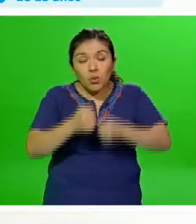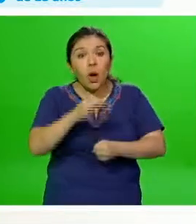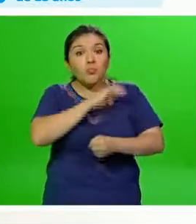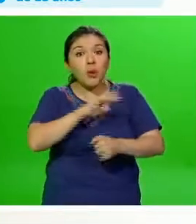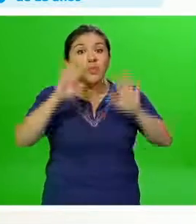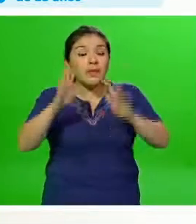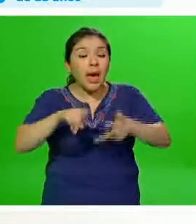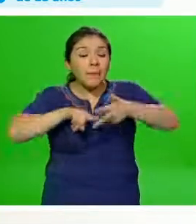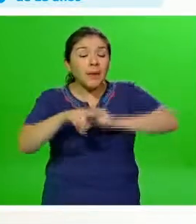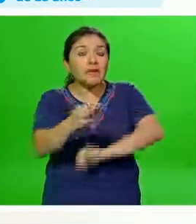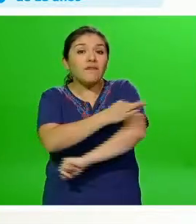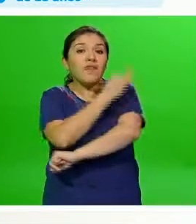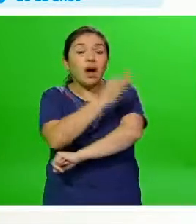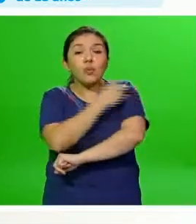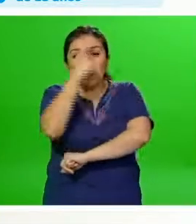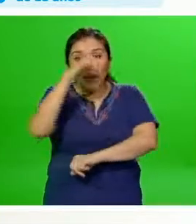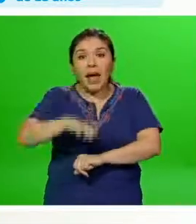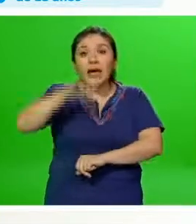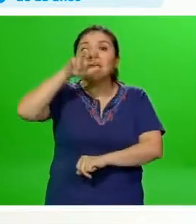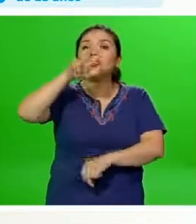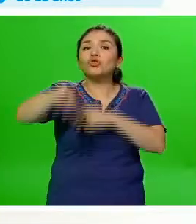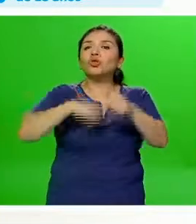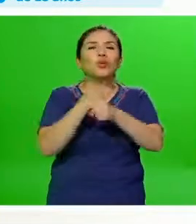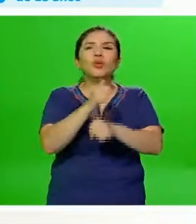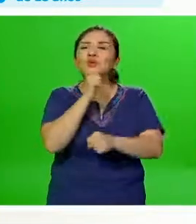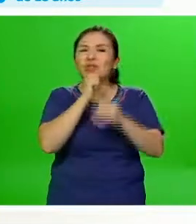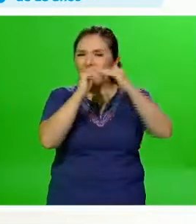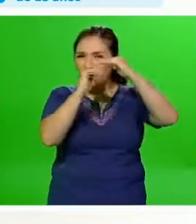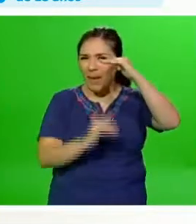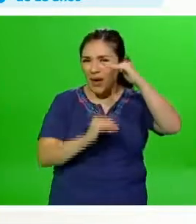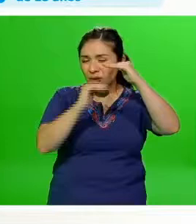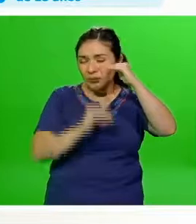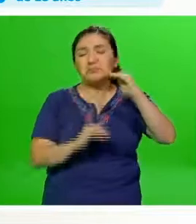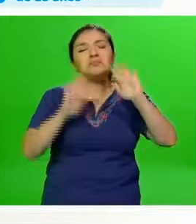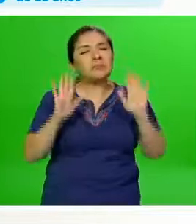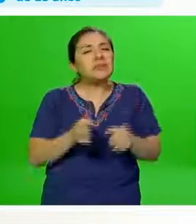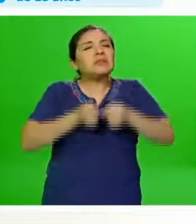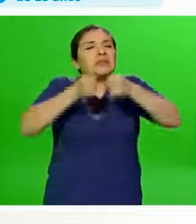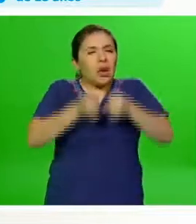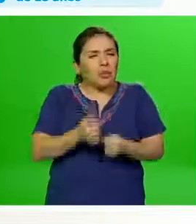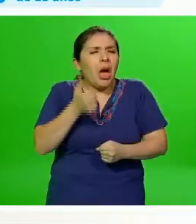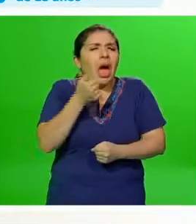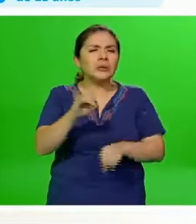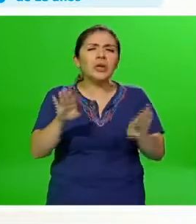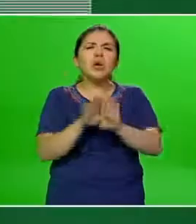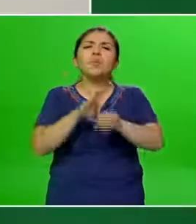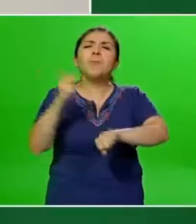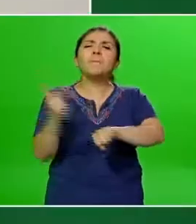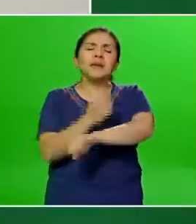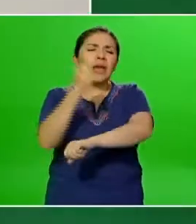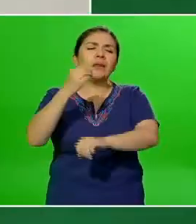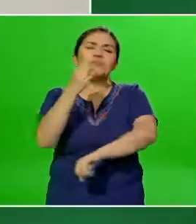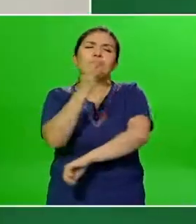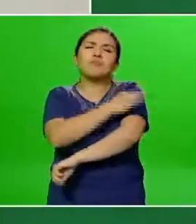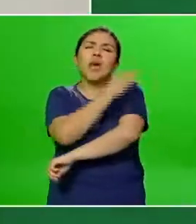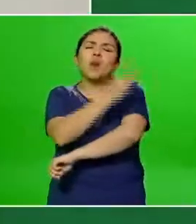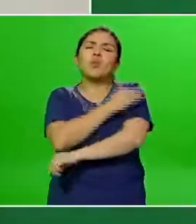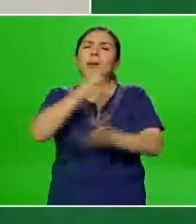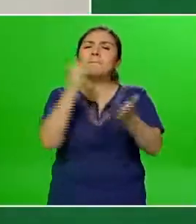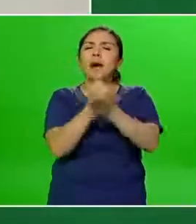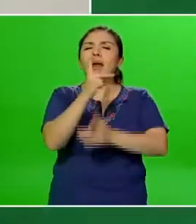a población menor de 18 años, que de seguro más adelante, así como ha sucedido con la vacuna Pfizer, pudiera ser